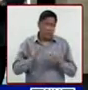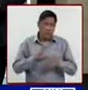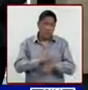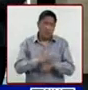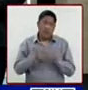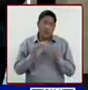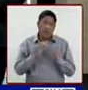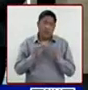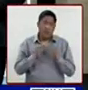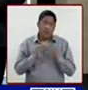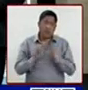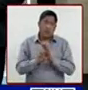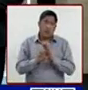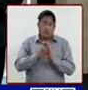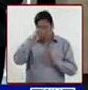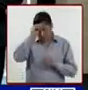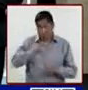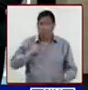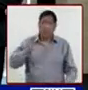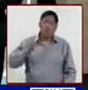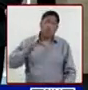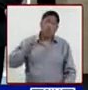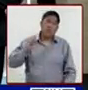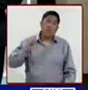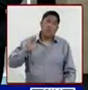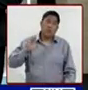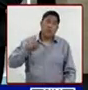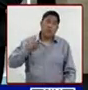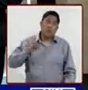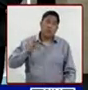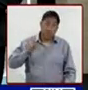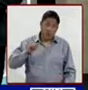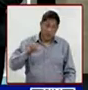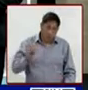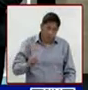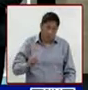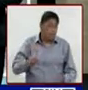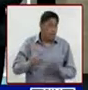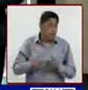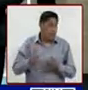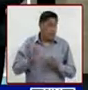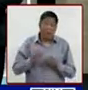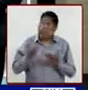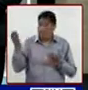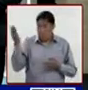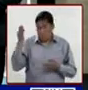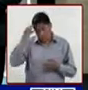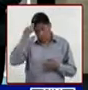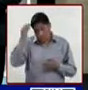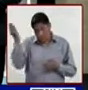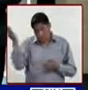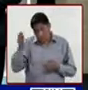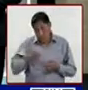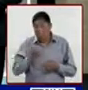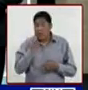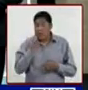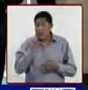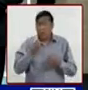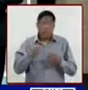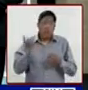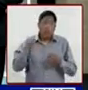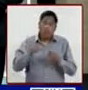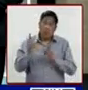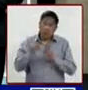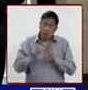detención preventiva, por ejemplo, el señor Machicado y otros de sus dirigentes más. A esto suma ahora don Porfirio Rivera. Hay otra